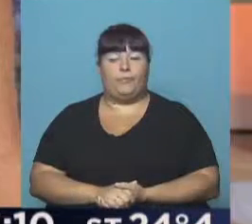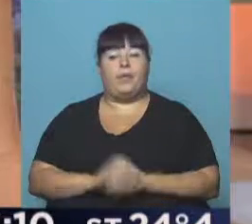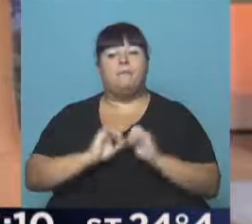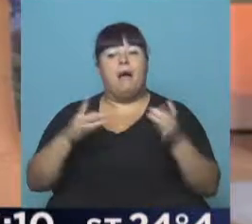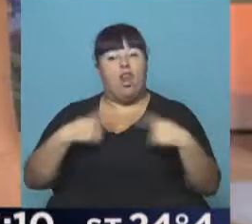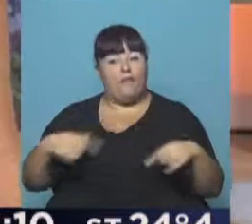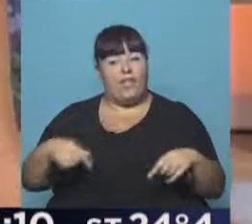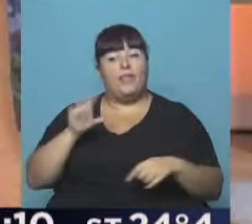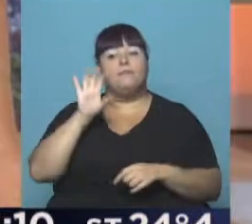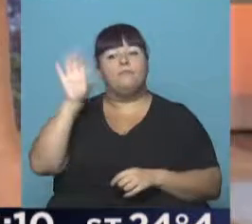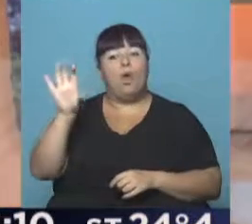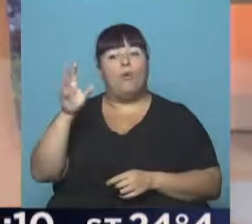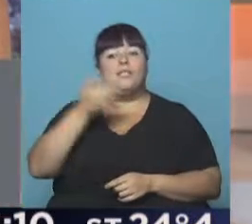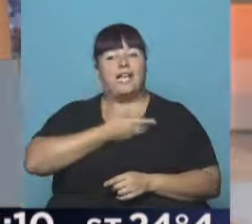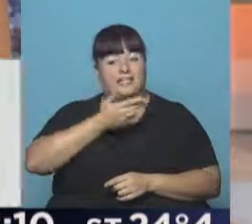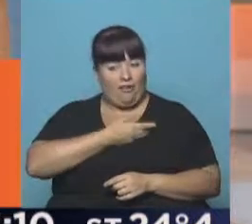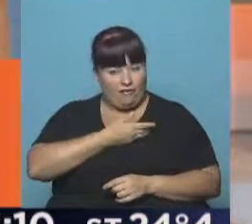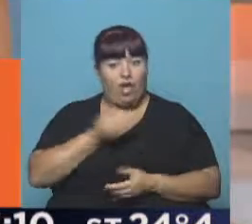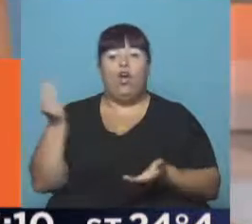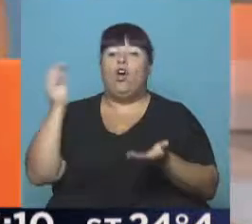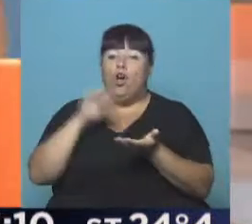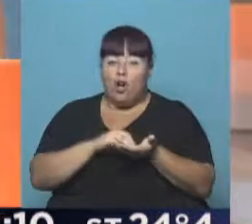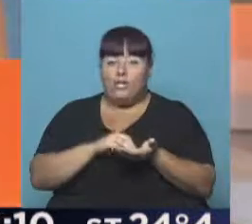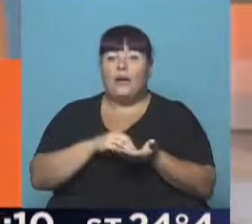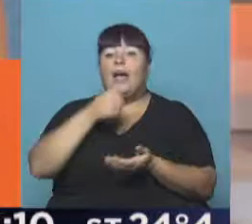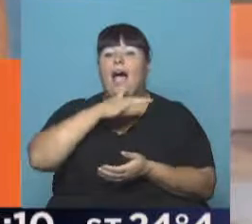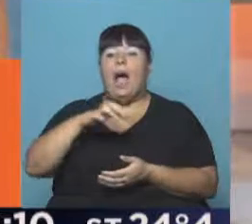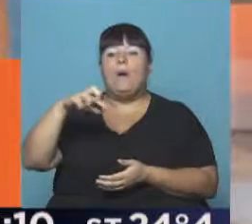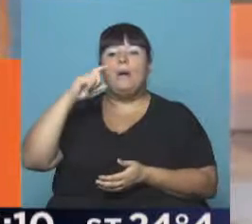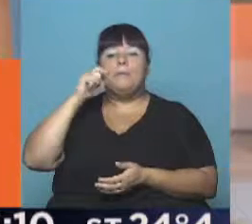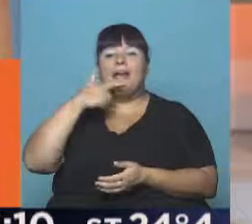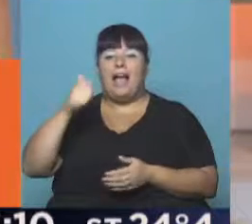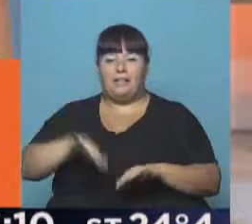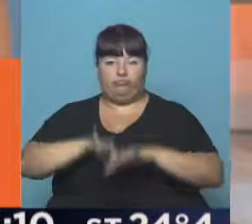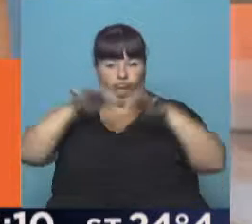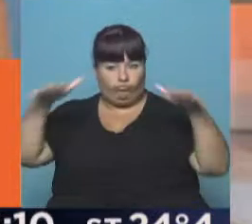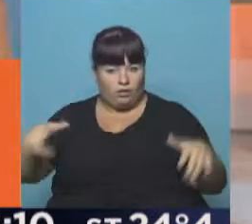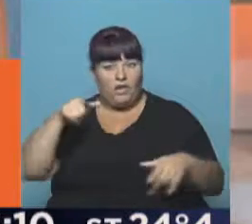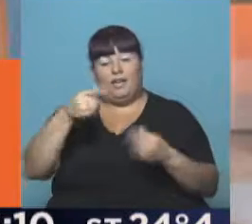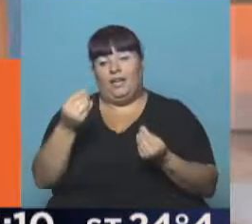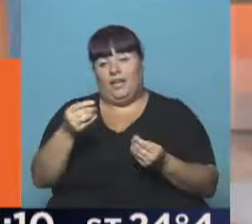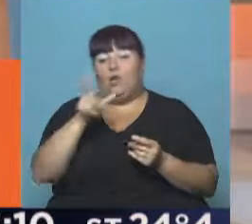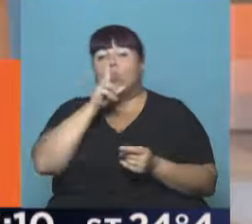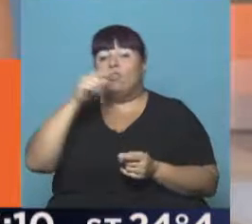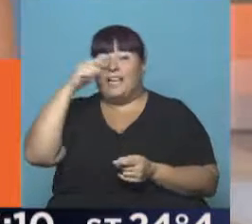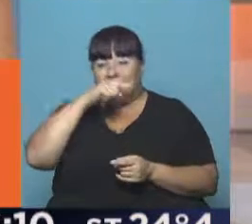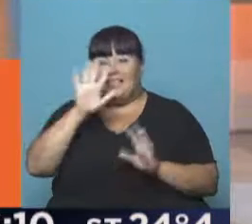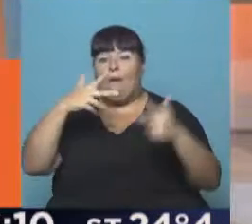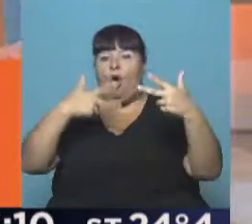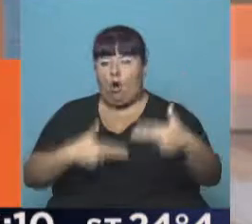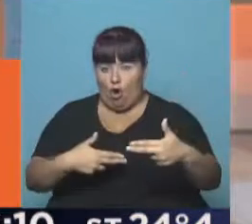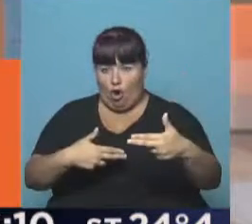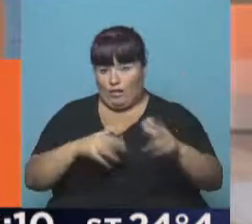Malas noticias para la provincia de Santa Fe porque nuevamente desbordó la laguna Picasa. Esto llevó a que la ruta 7